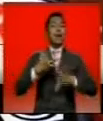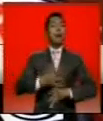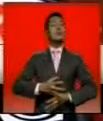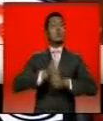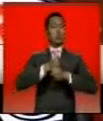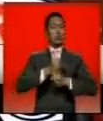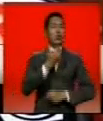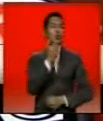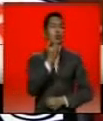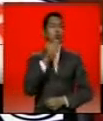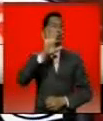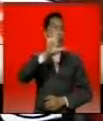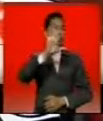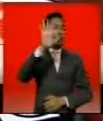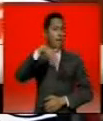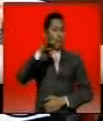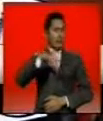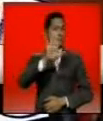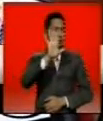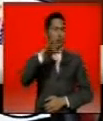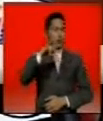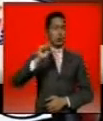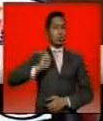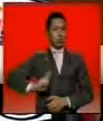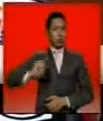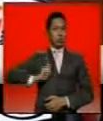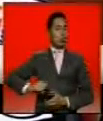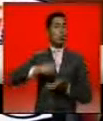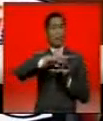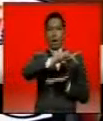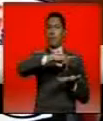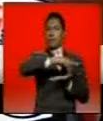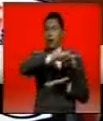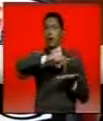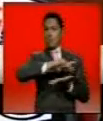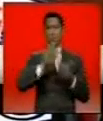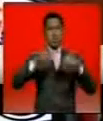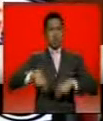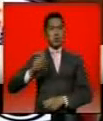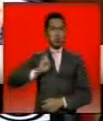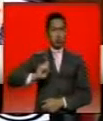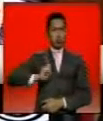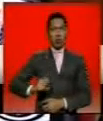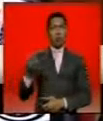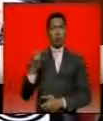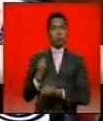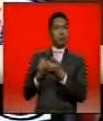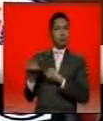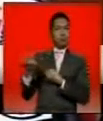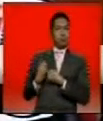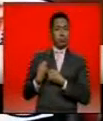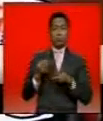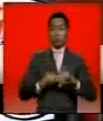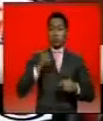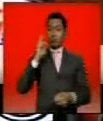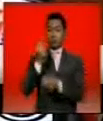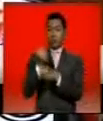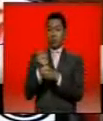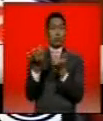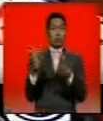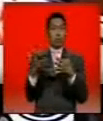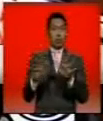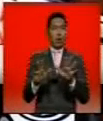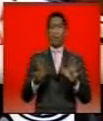por 5 meses, en donde van a poder percibir un sueldo equivalente